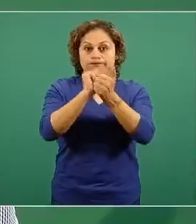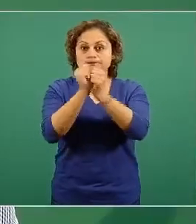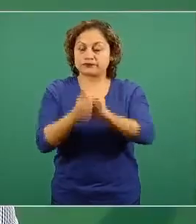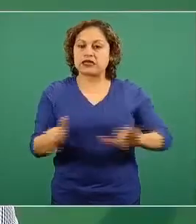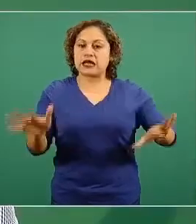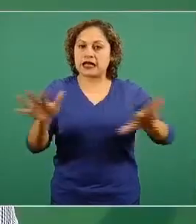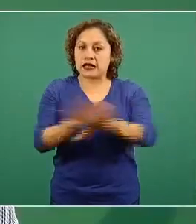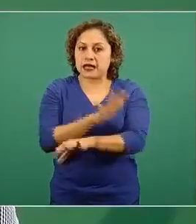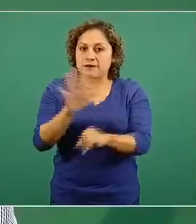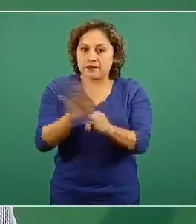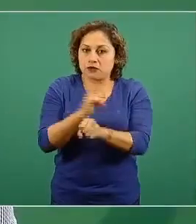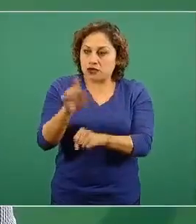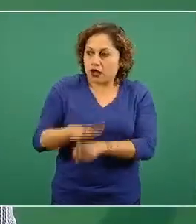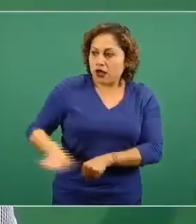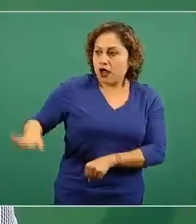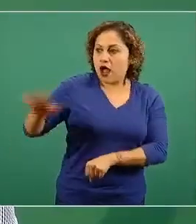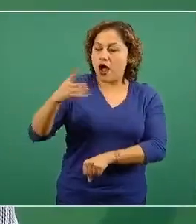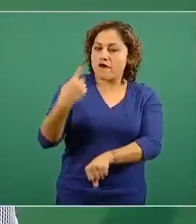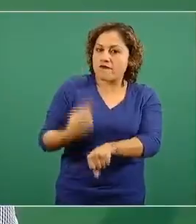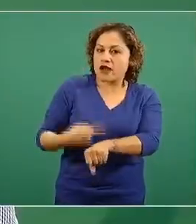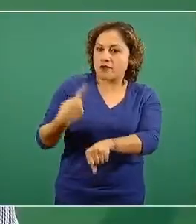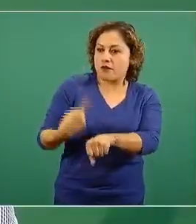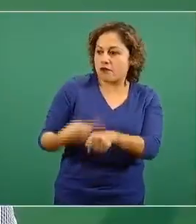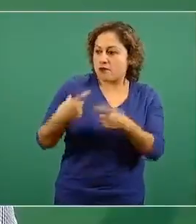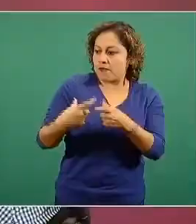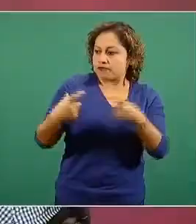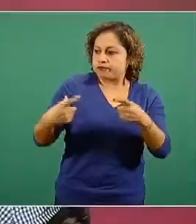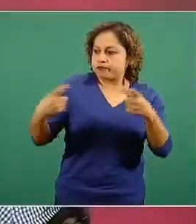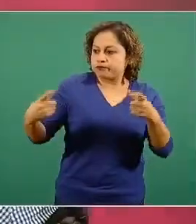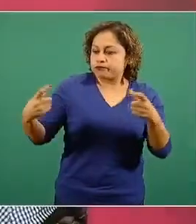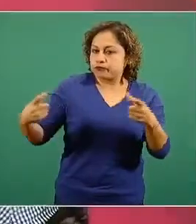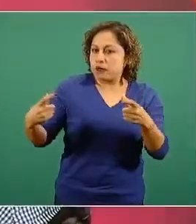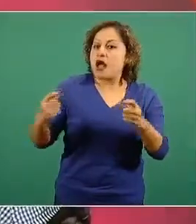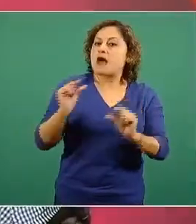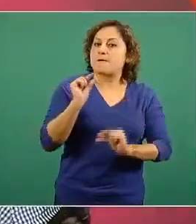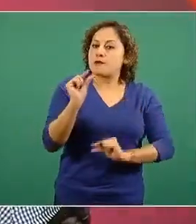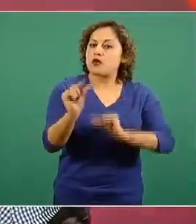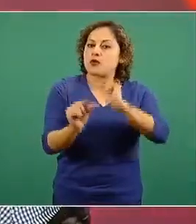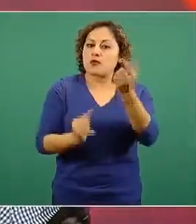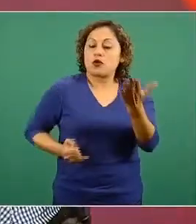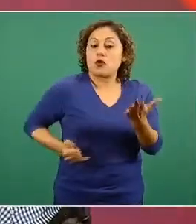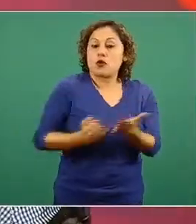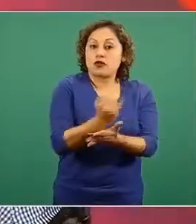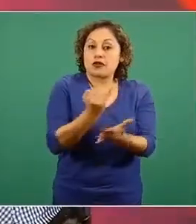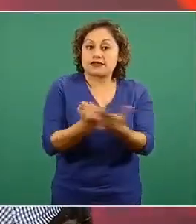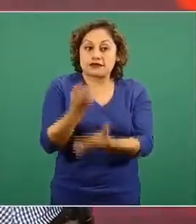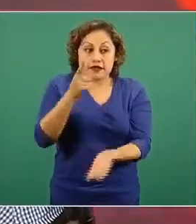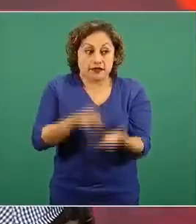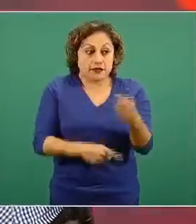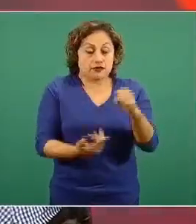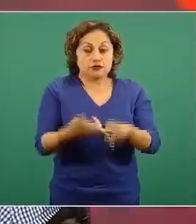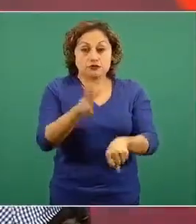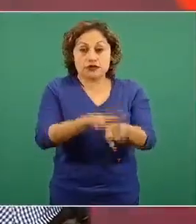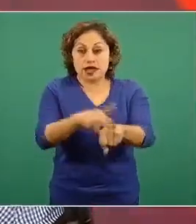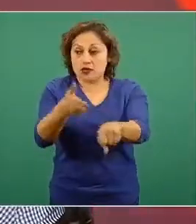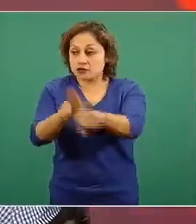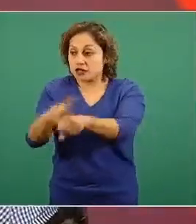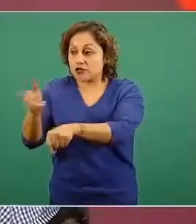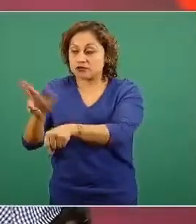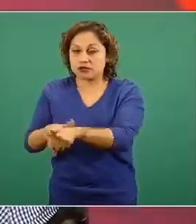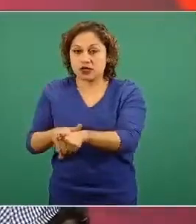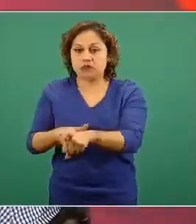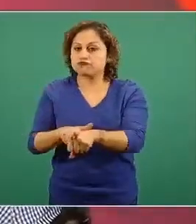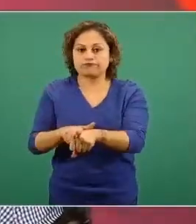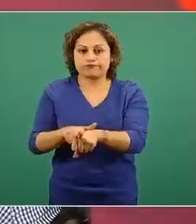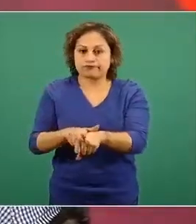monitoreo de la ocupación, día con día se va tomando la decisión en cada una de las unidades de entonces tomar